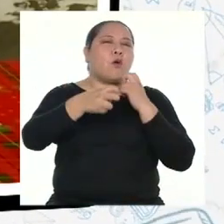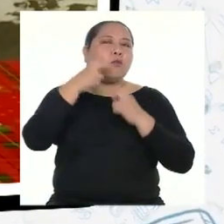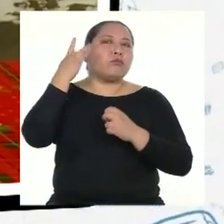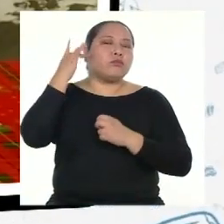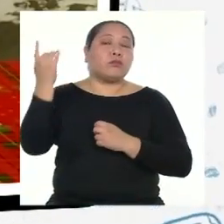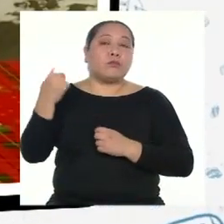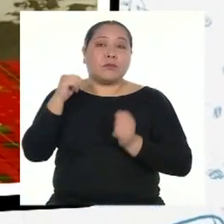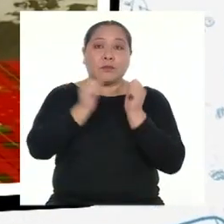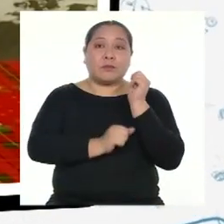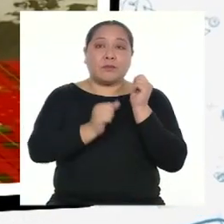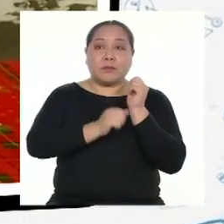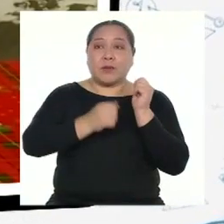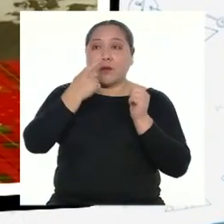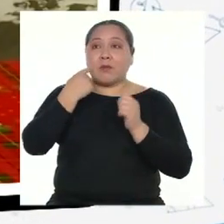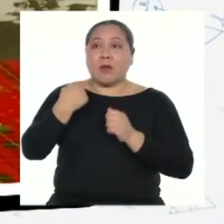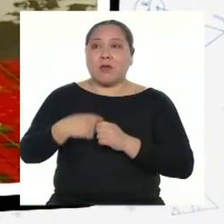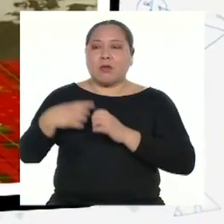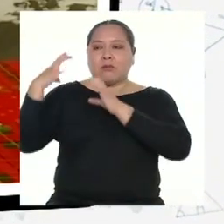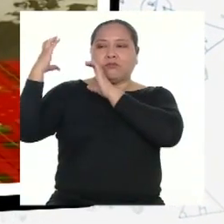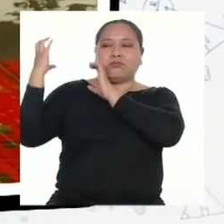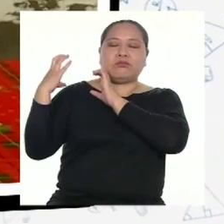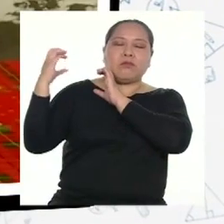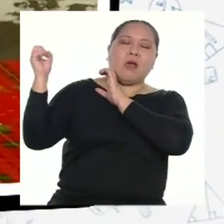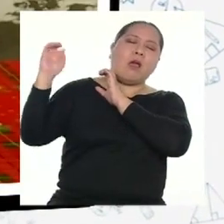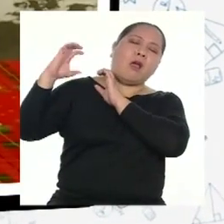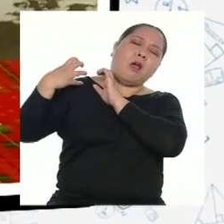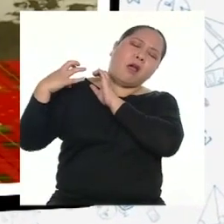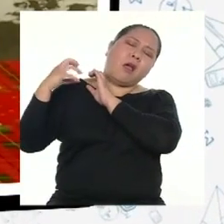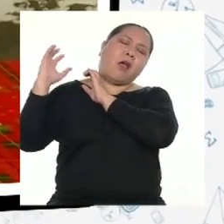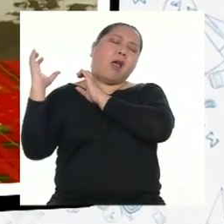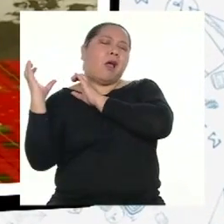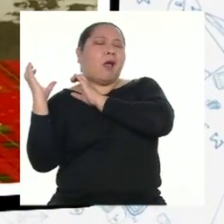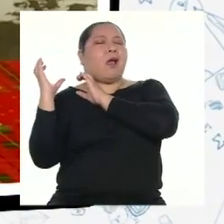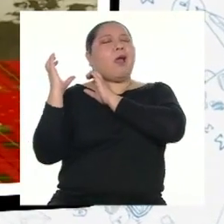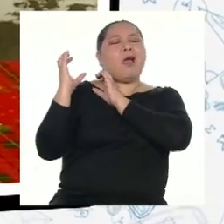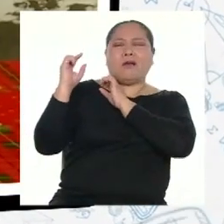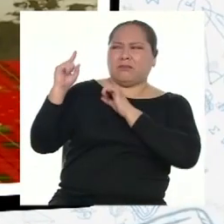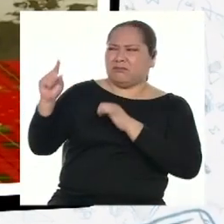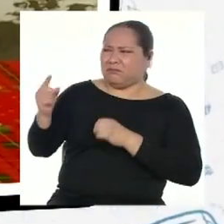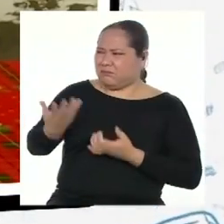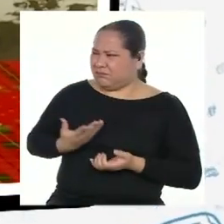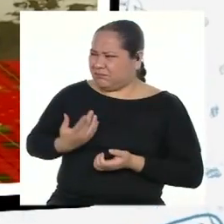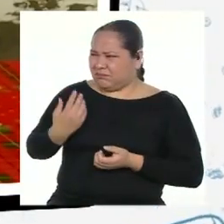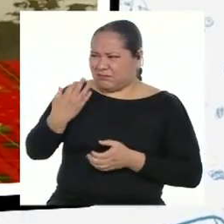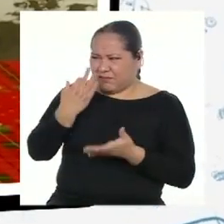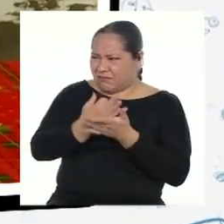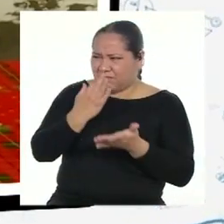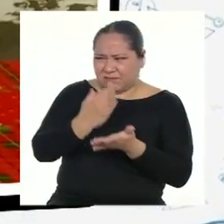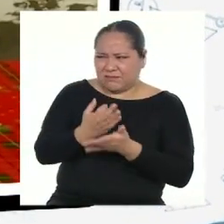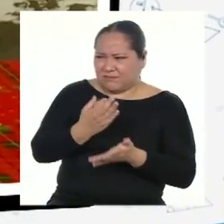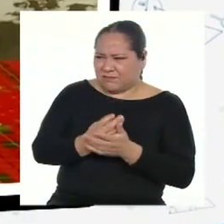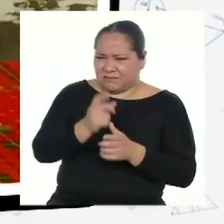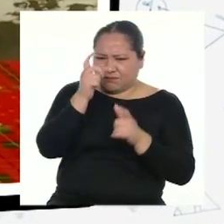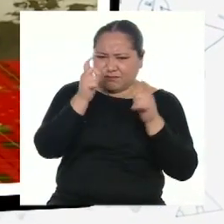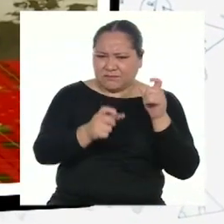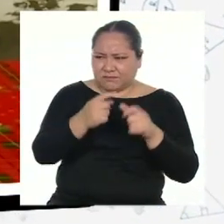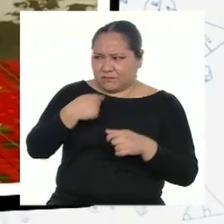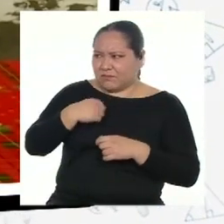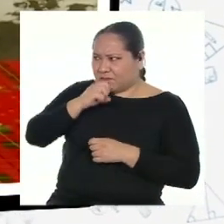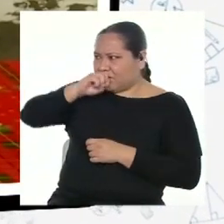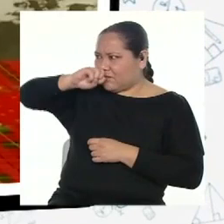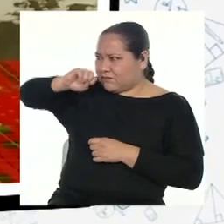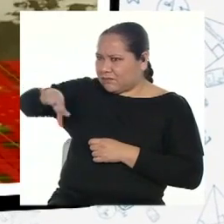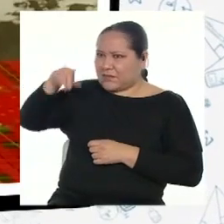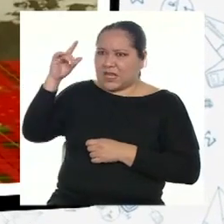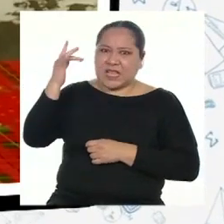la calle con su parlante prendido y a todo volumen, y eso me parece que está fastidiando a la gente y me gustaría decirle